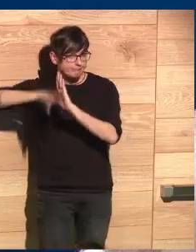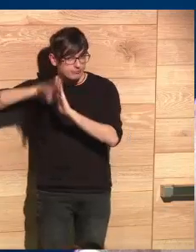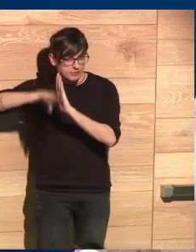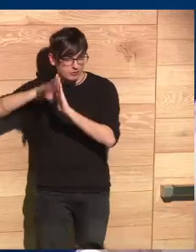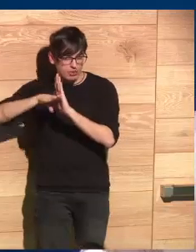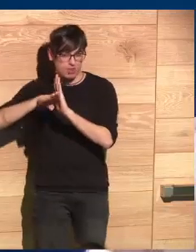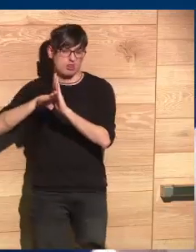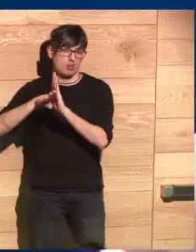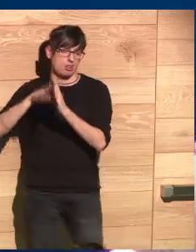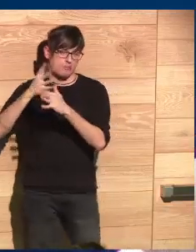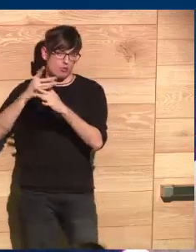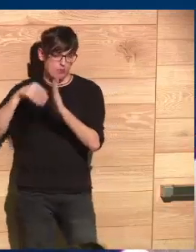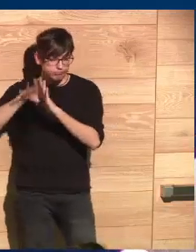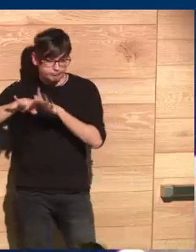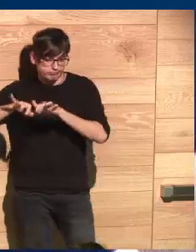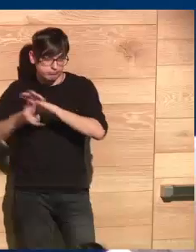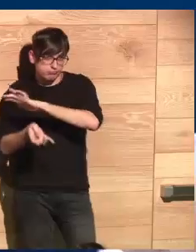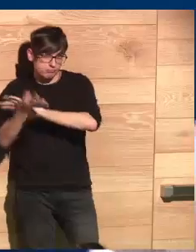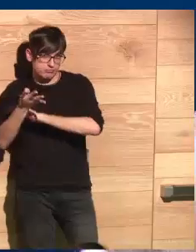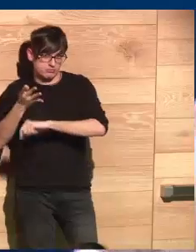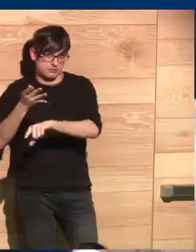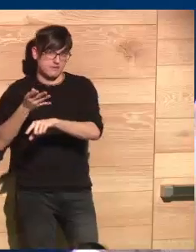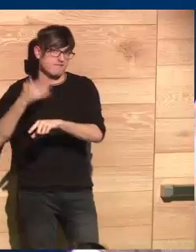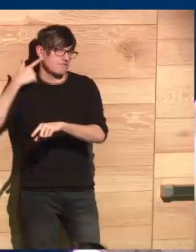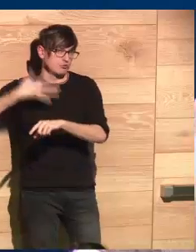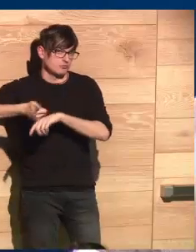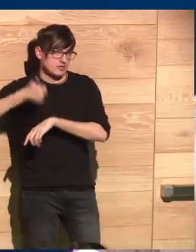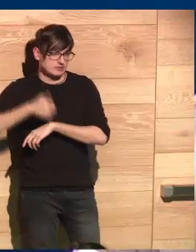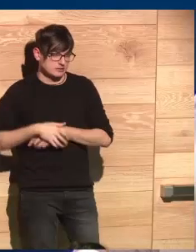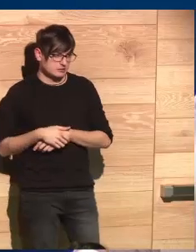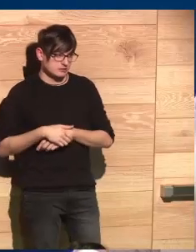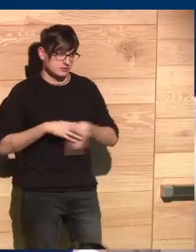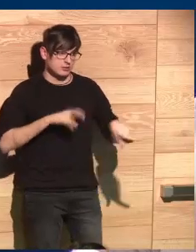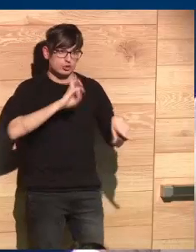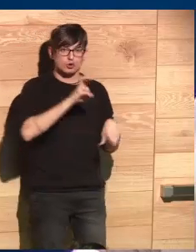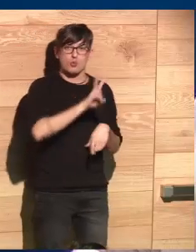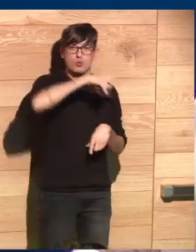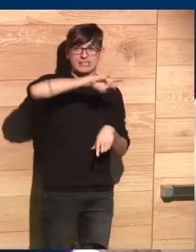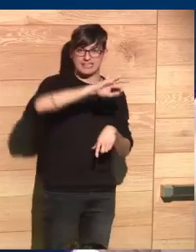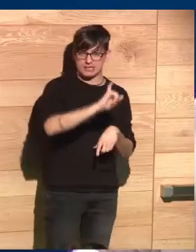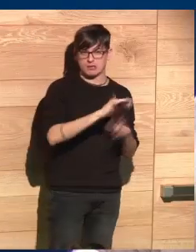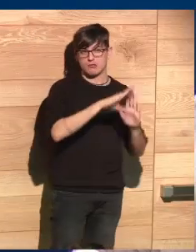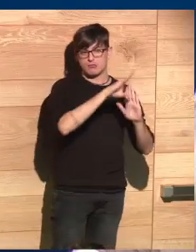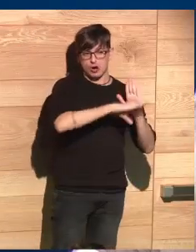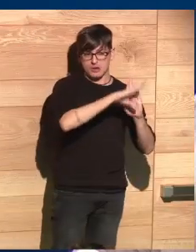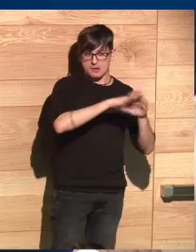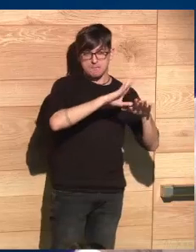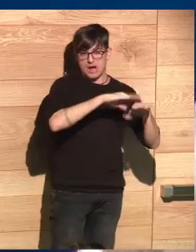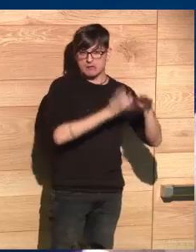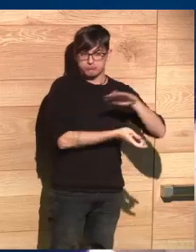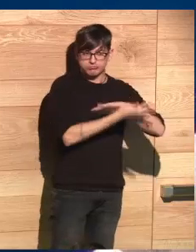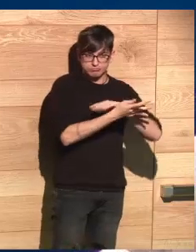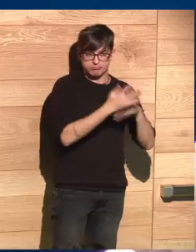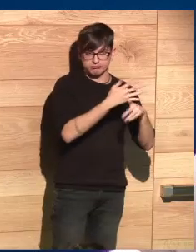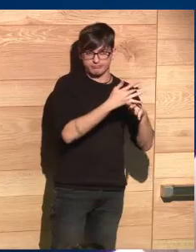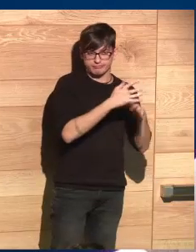más popular o el segundo más popular en el mundo, dependiendo de cómo mires. El otro sería Unity. Y la tercera gran inversión que hicieron,